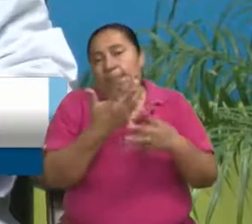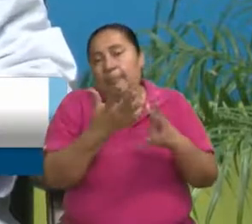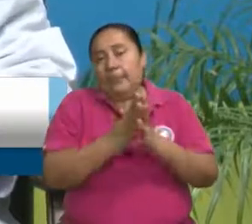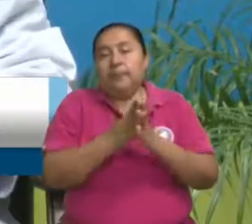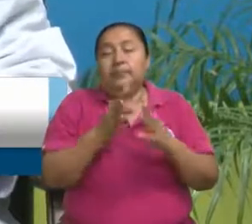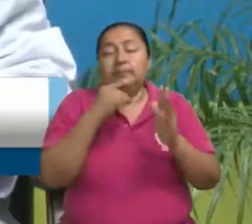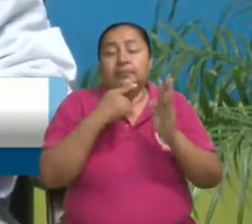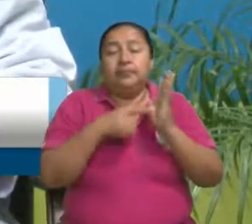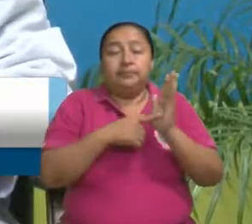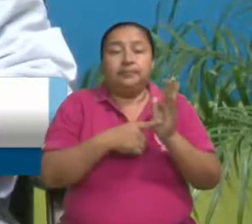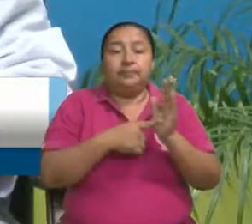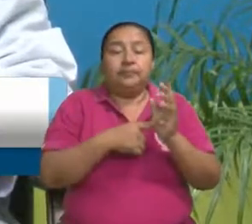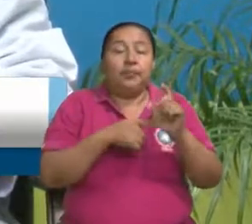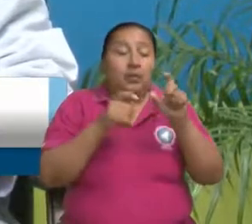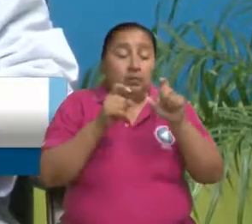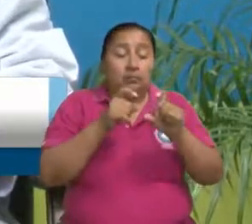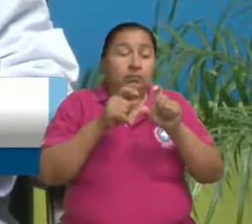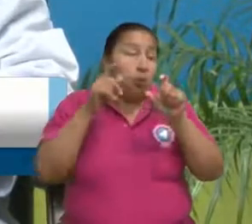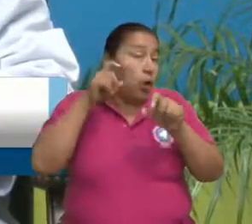la infección